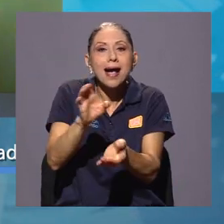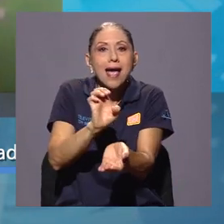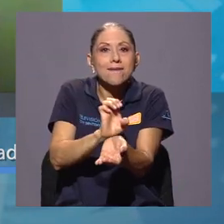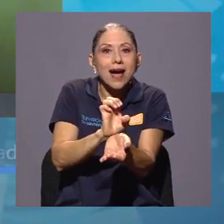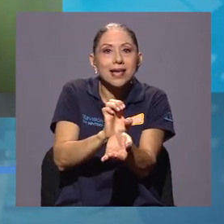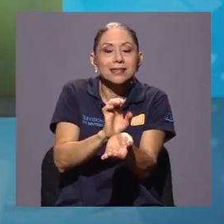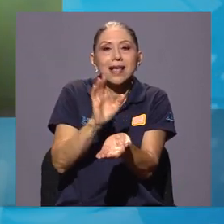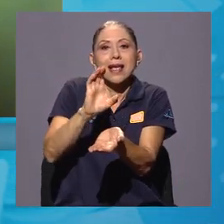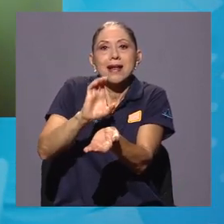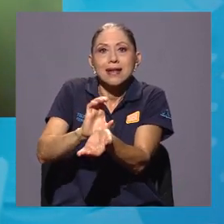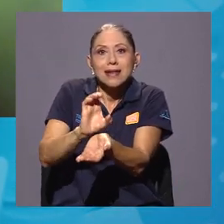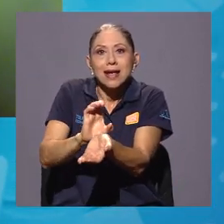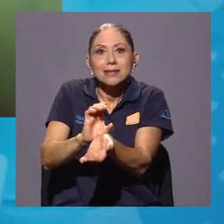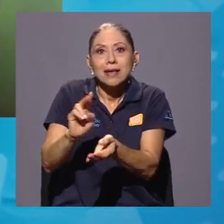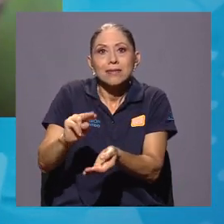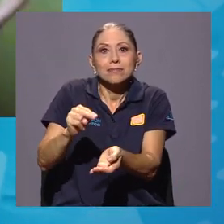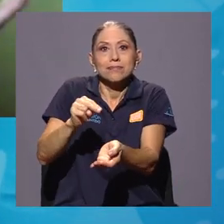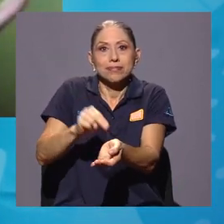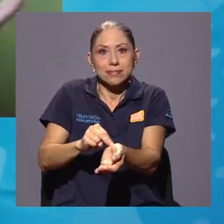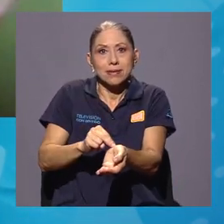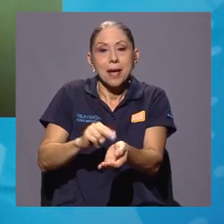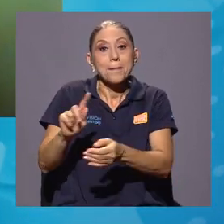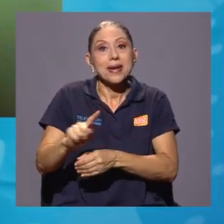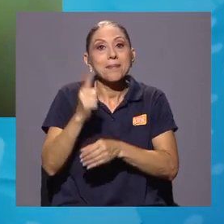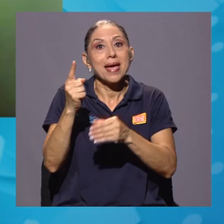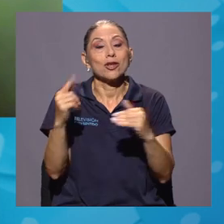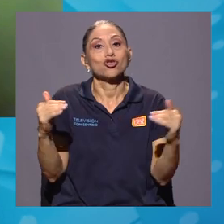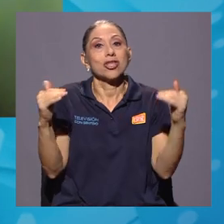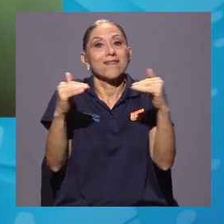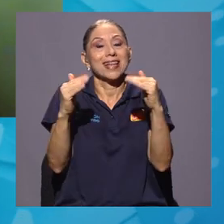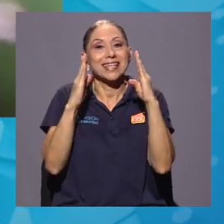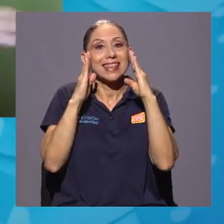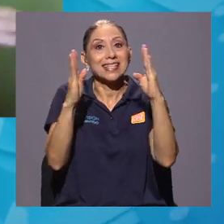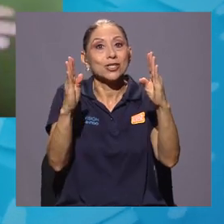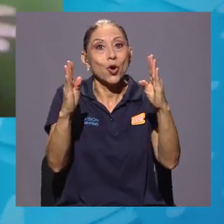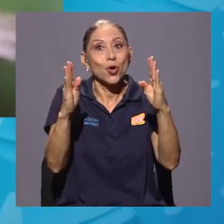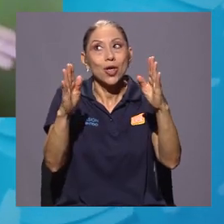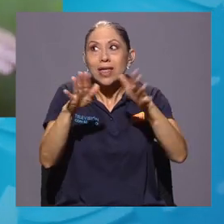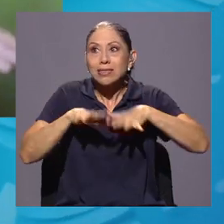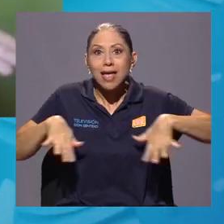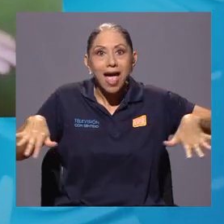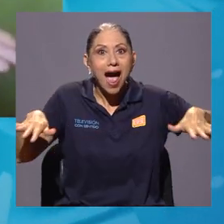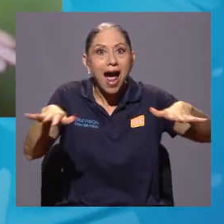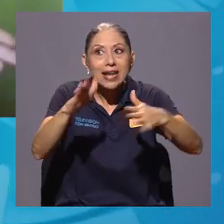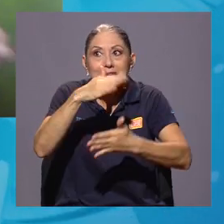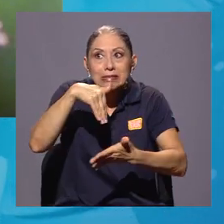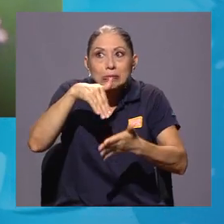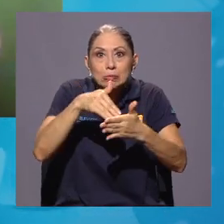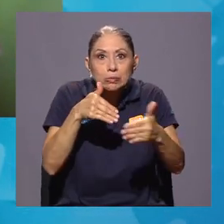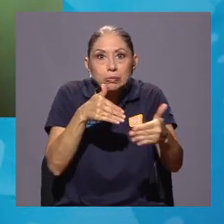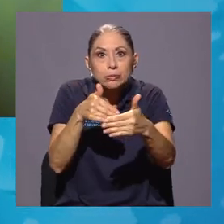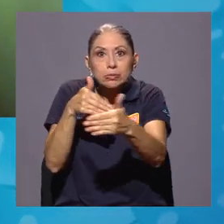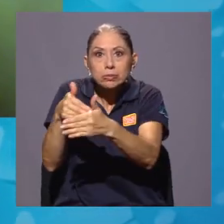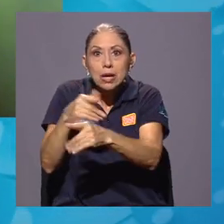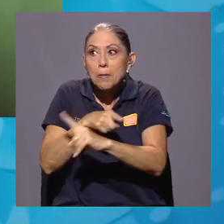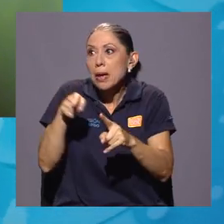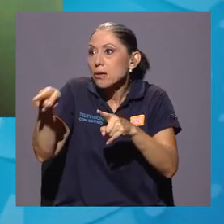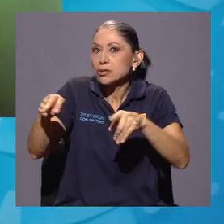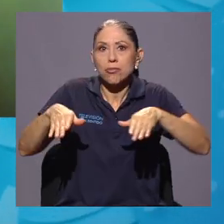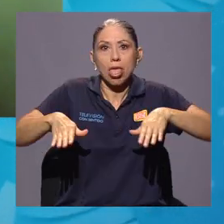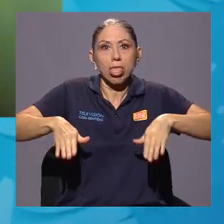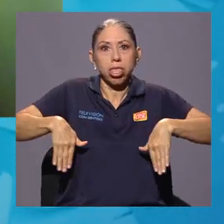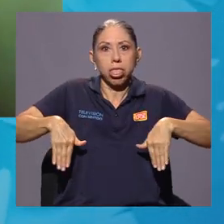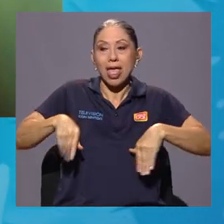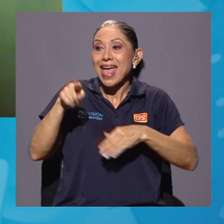atención de, sobre todo, áreas periféricas. Entonces, estamos hablando de que estos espacios no se han dado. Estamos hablando de que estos